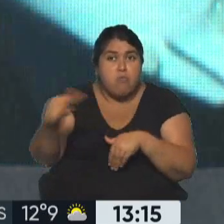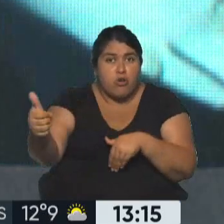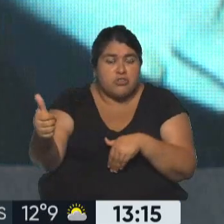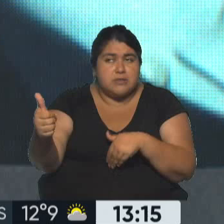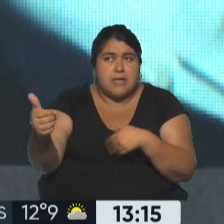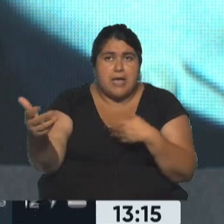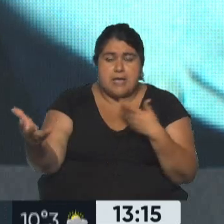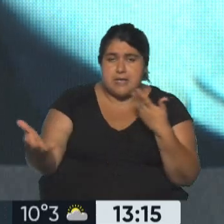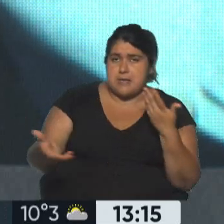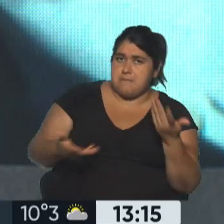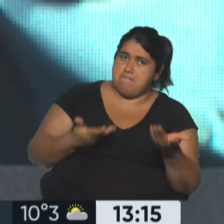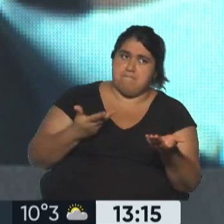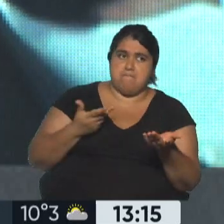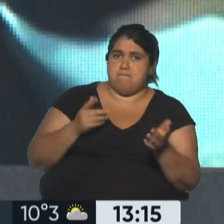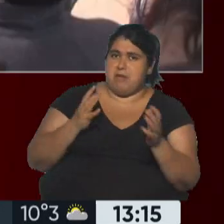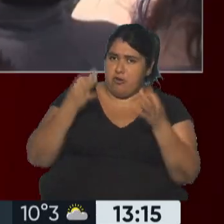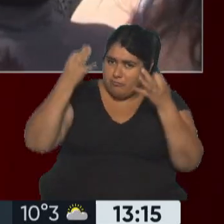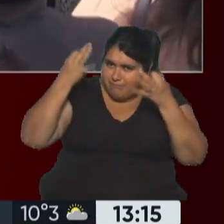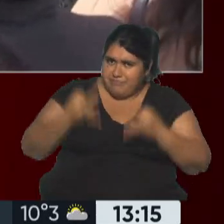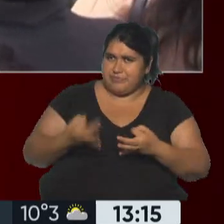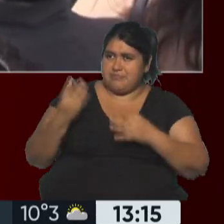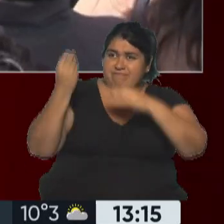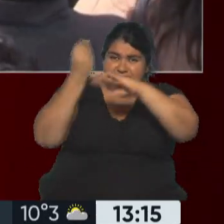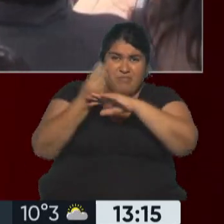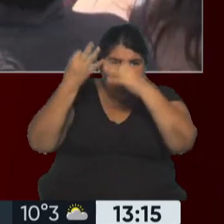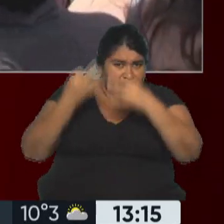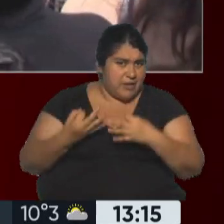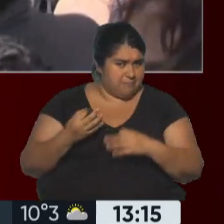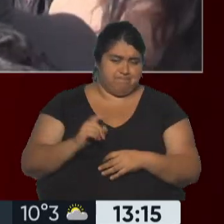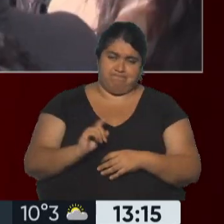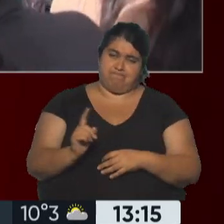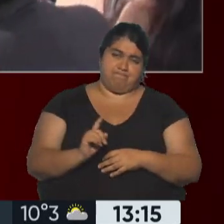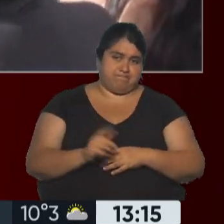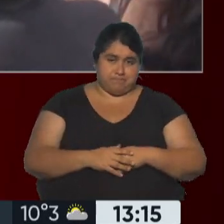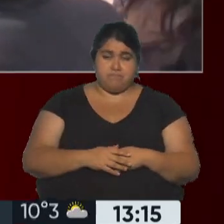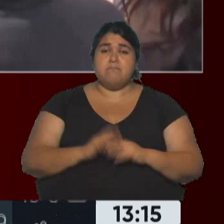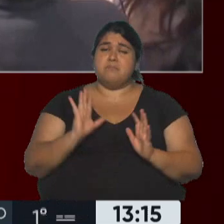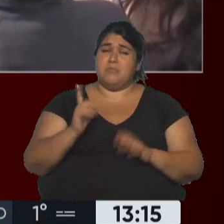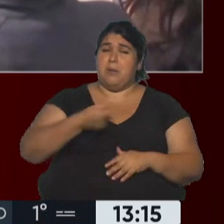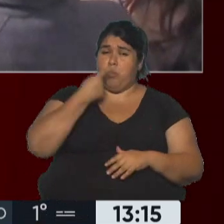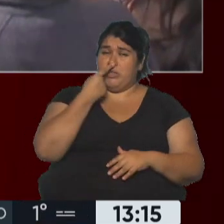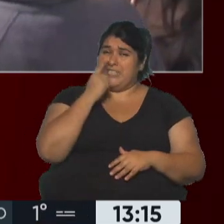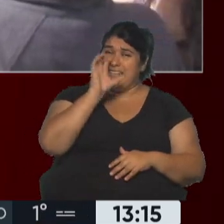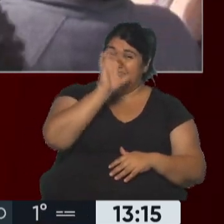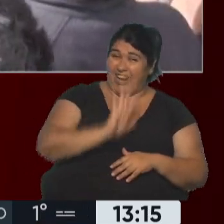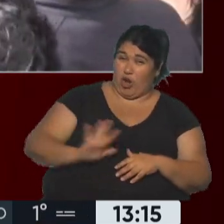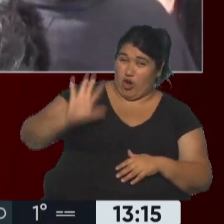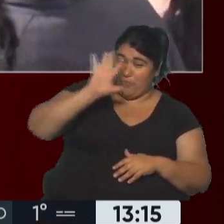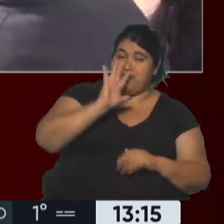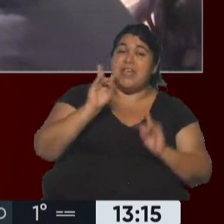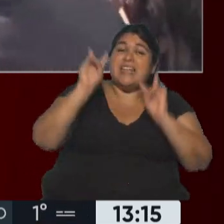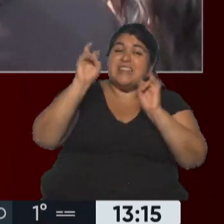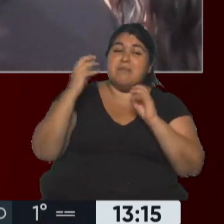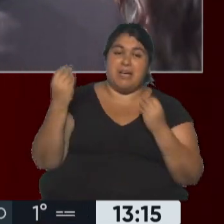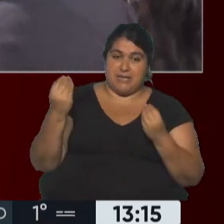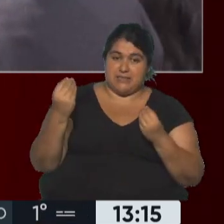no pudiendo ponerse como un referente. Y me parece un dato bastante interesante para la región, que es el tema de